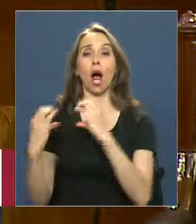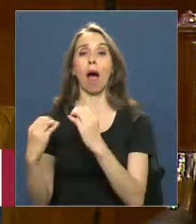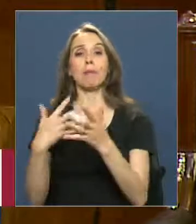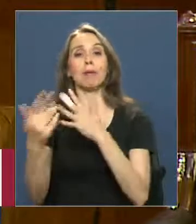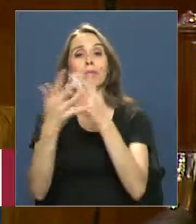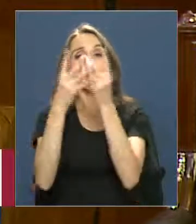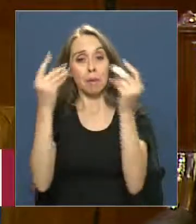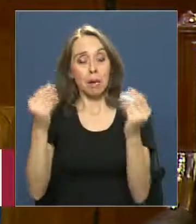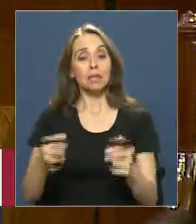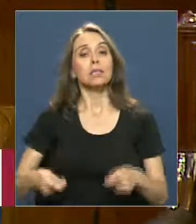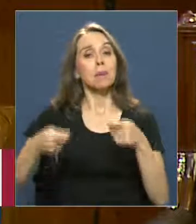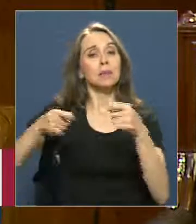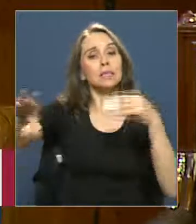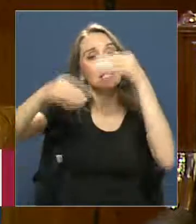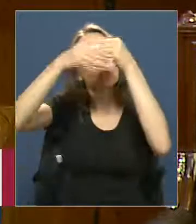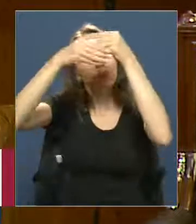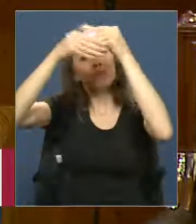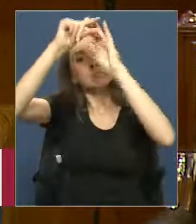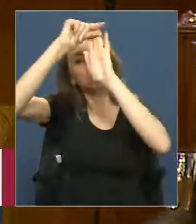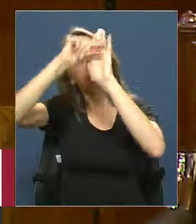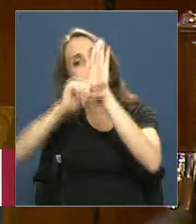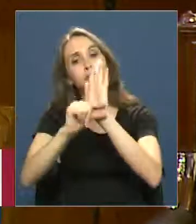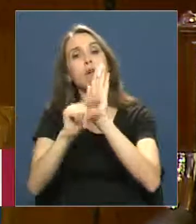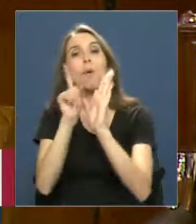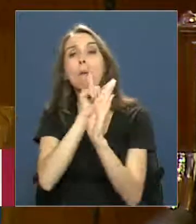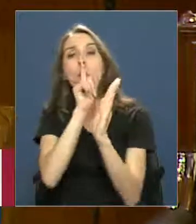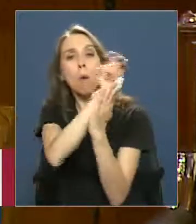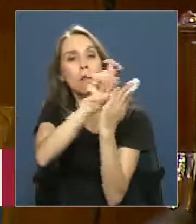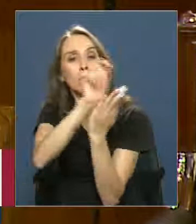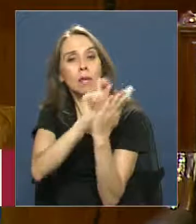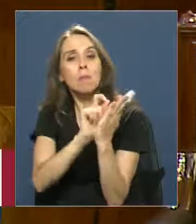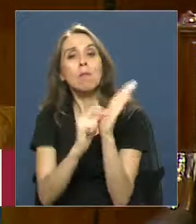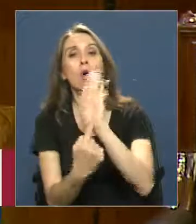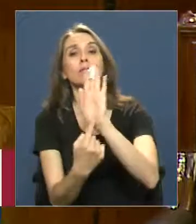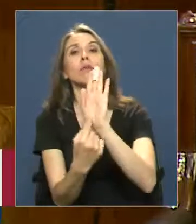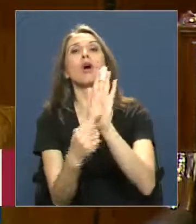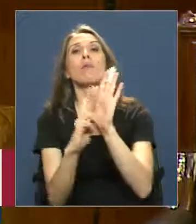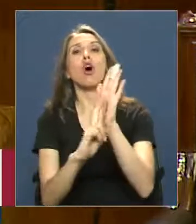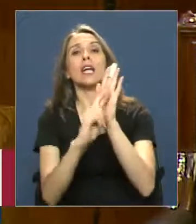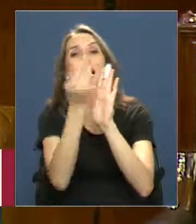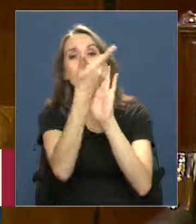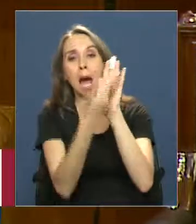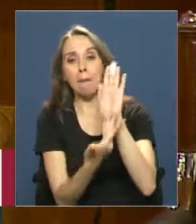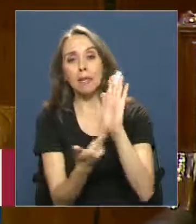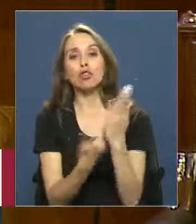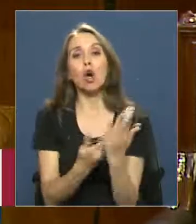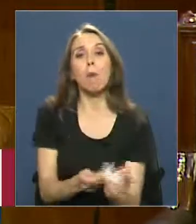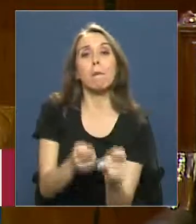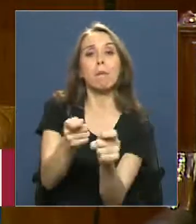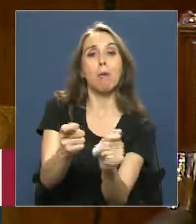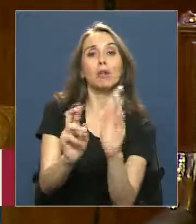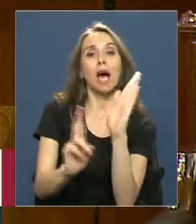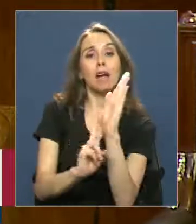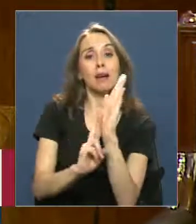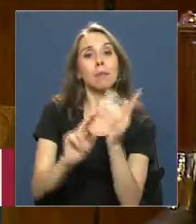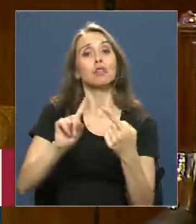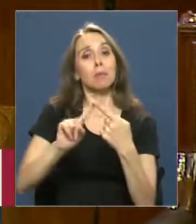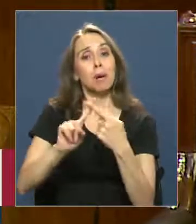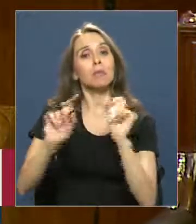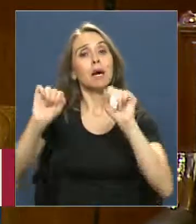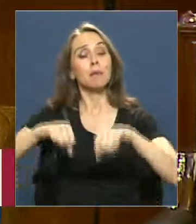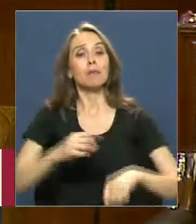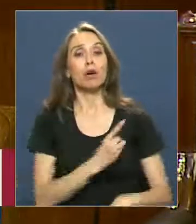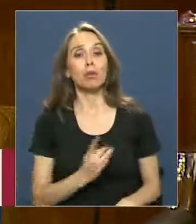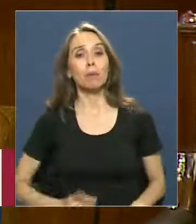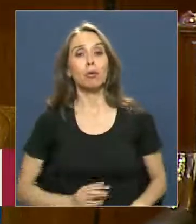presentaron indicaciones y se redactó la última versión del reglamento. La propuesta del reglamento de participación fue aprobada por los